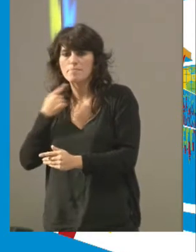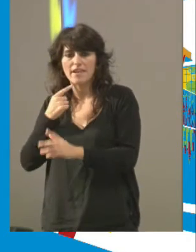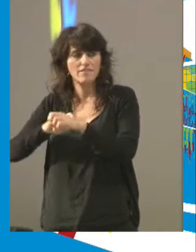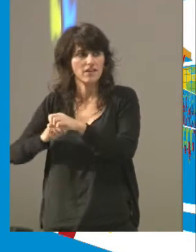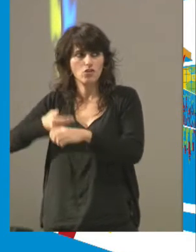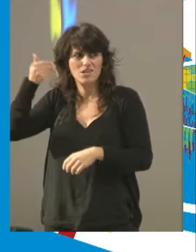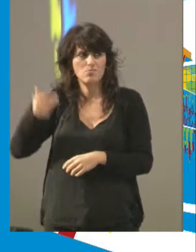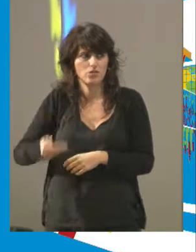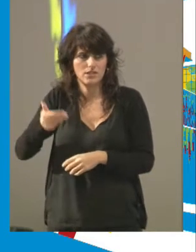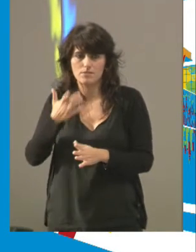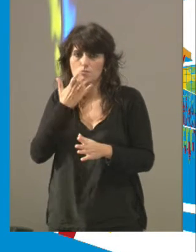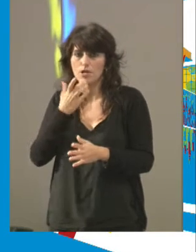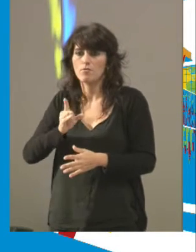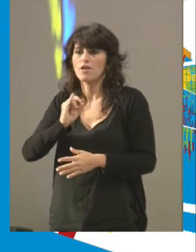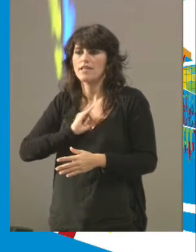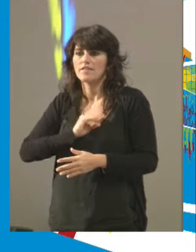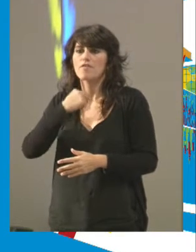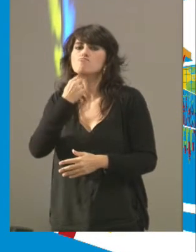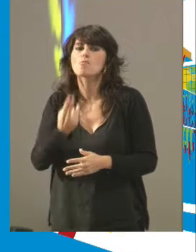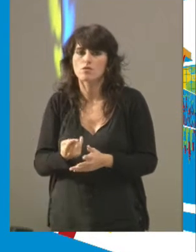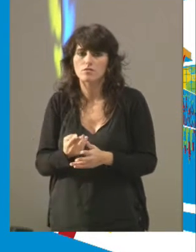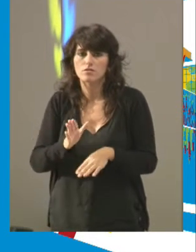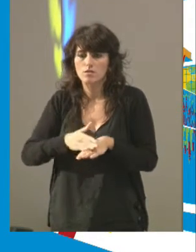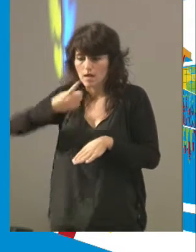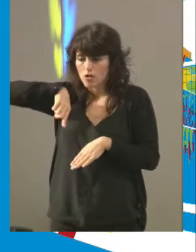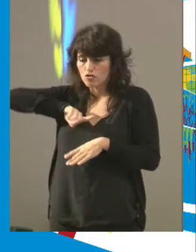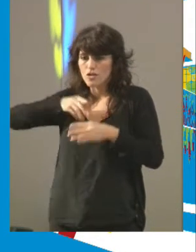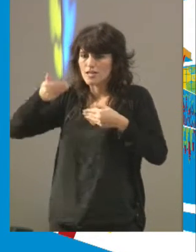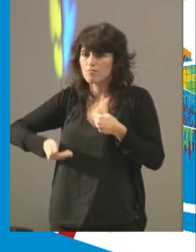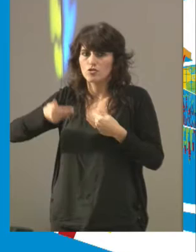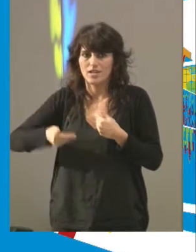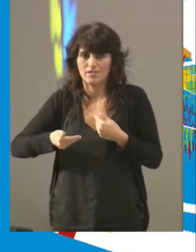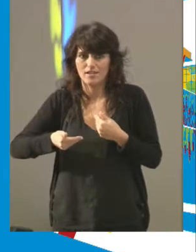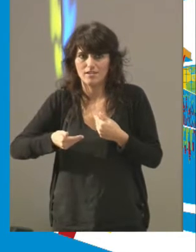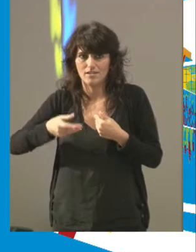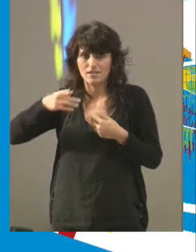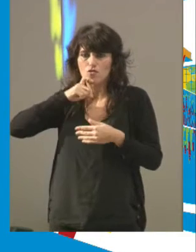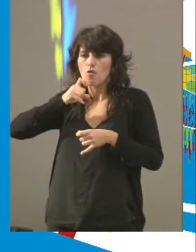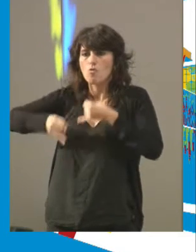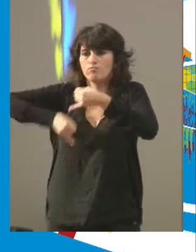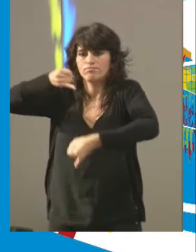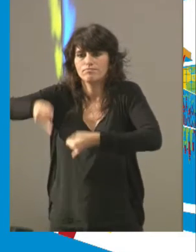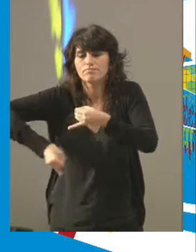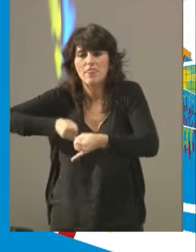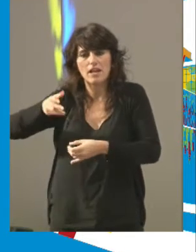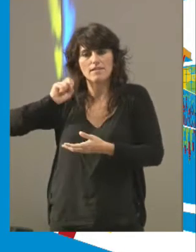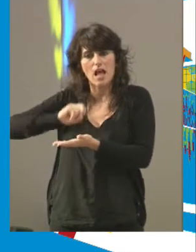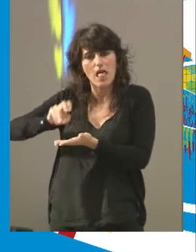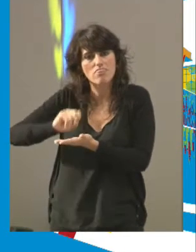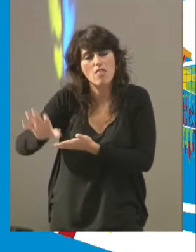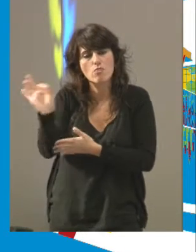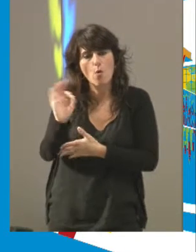por ejemplo, la identificación del modo. Para nosotros es muy importante saber qué modo utiliza, si lo hace en bicicleta, si lo hace andando, si lo hace... Y en ese